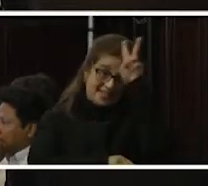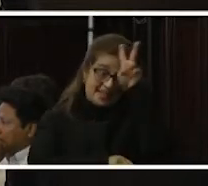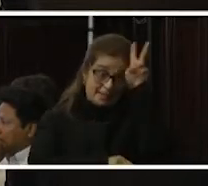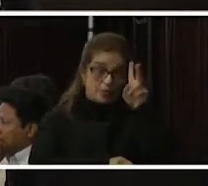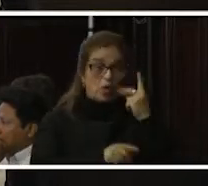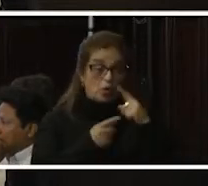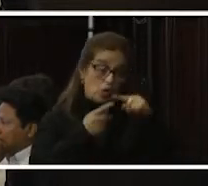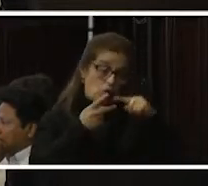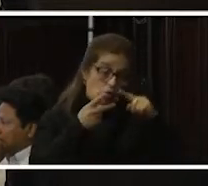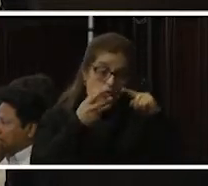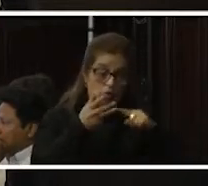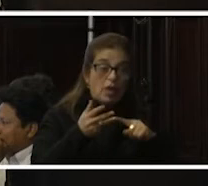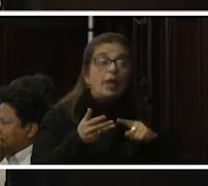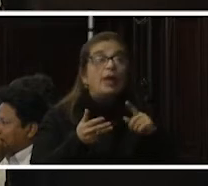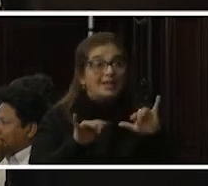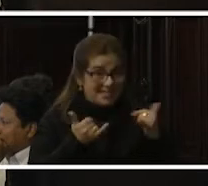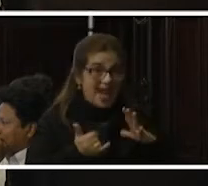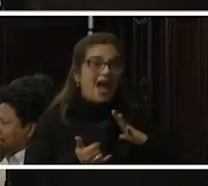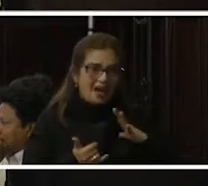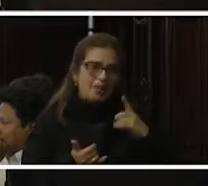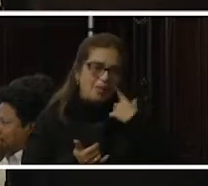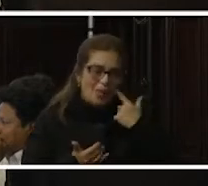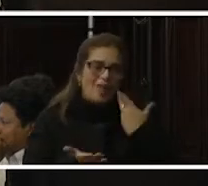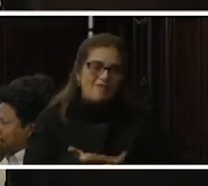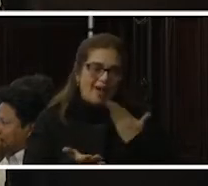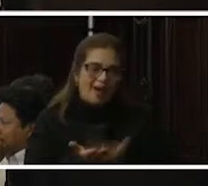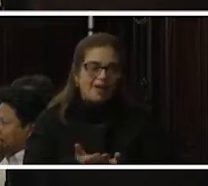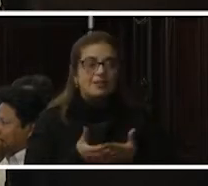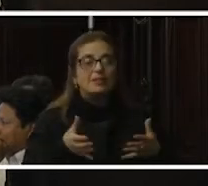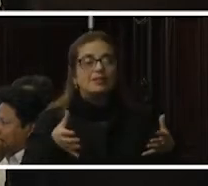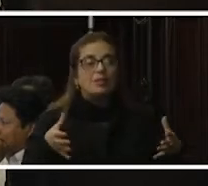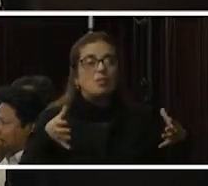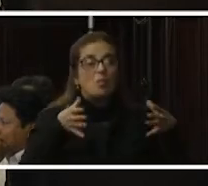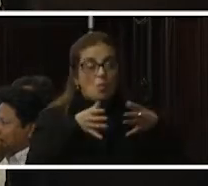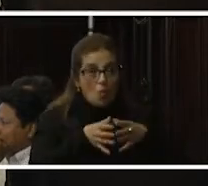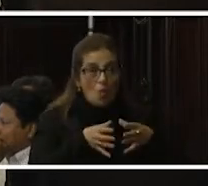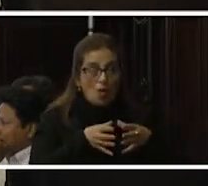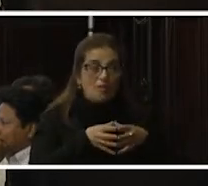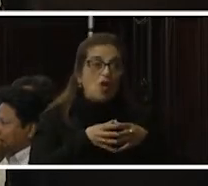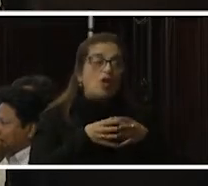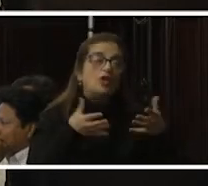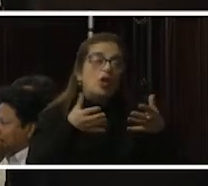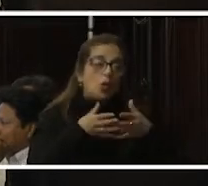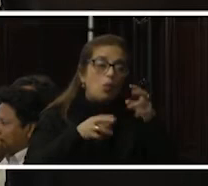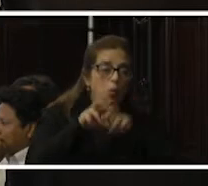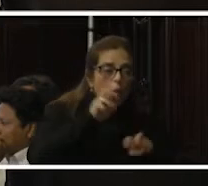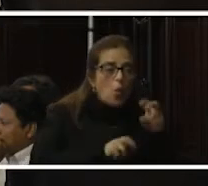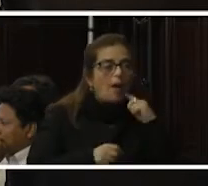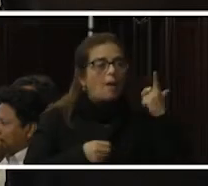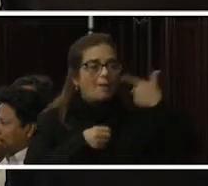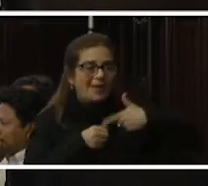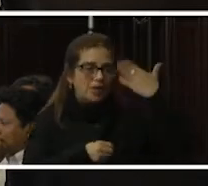y otros. Además, existe evidencia de la presencia de los pueblos interior de los bloques petroleros.